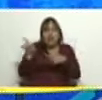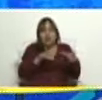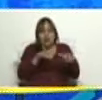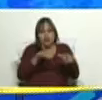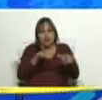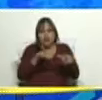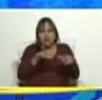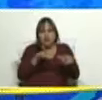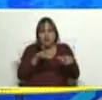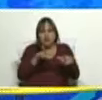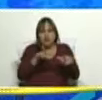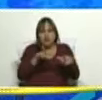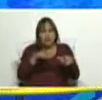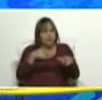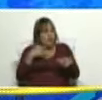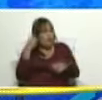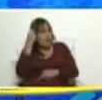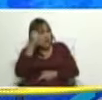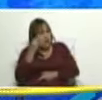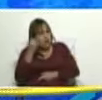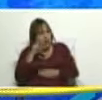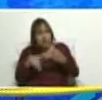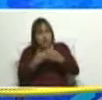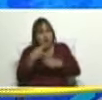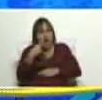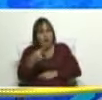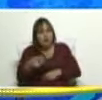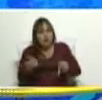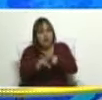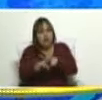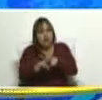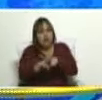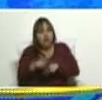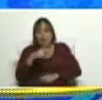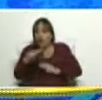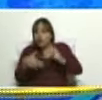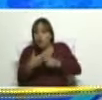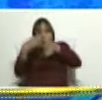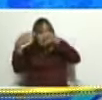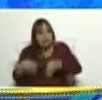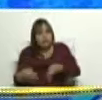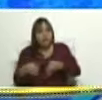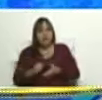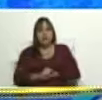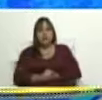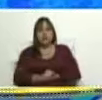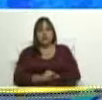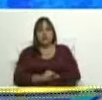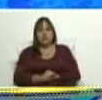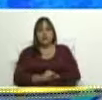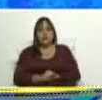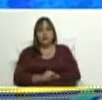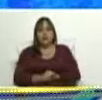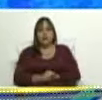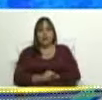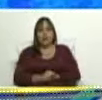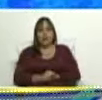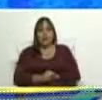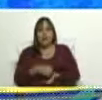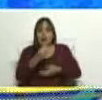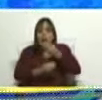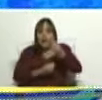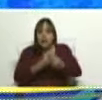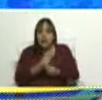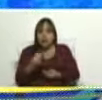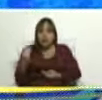Nunca creo haber dicho esto. Jamás estuvimos preparados para recibir